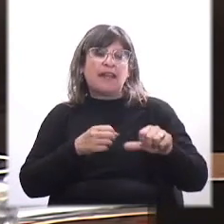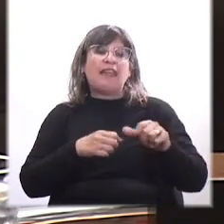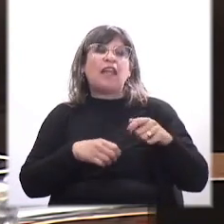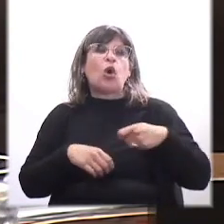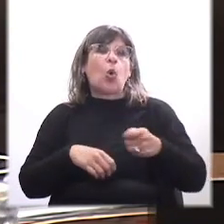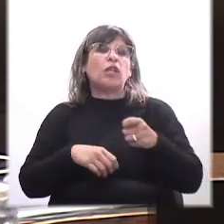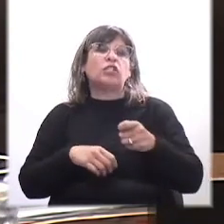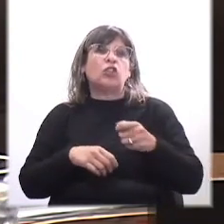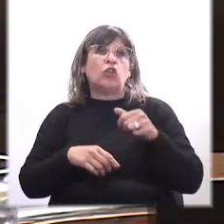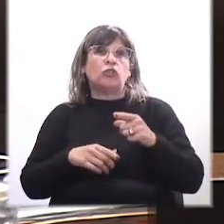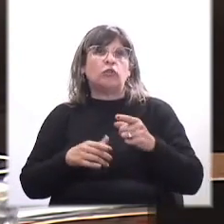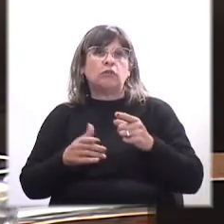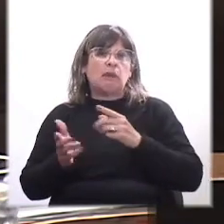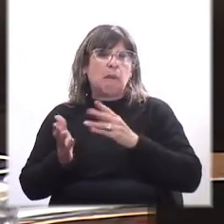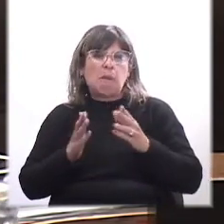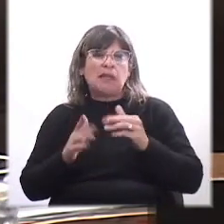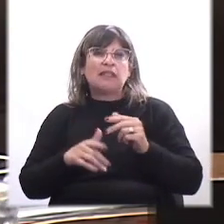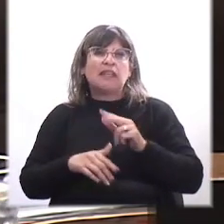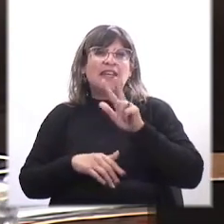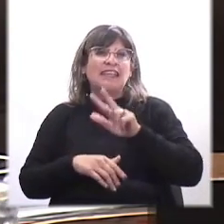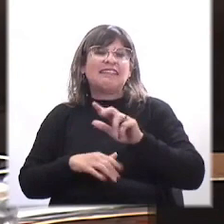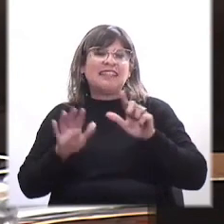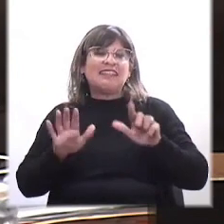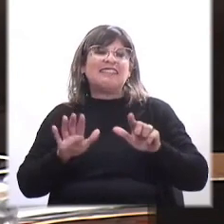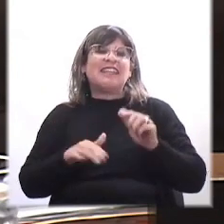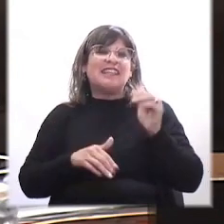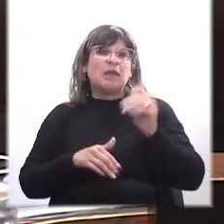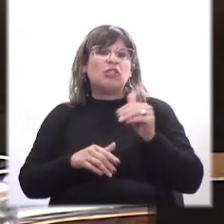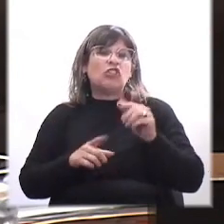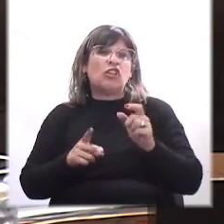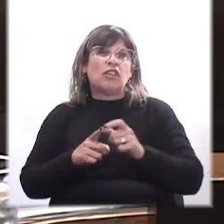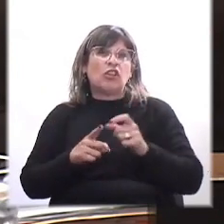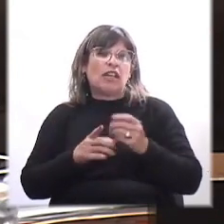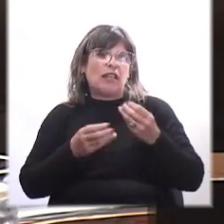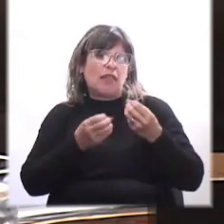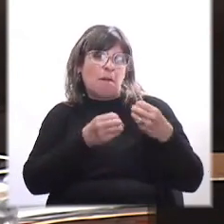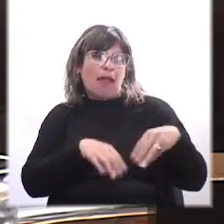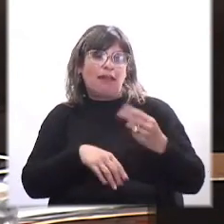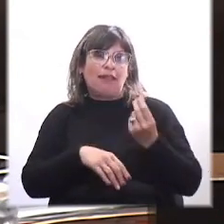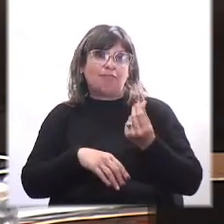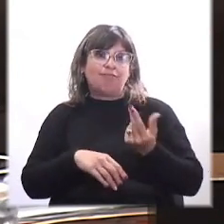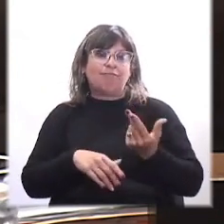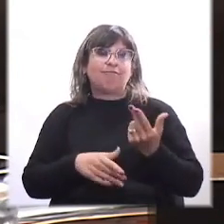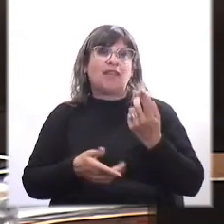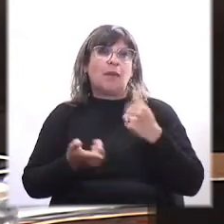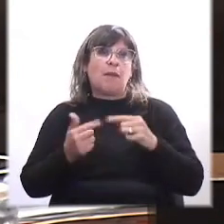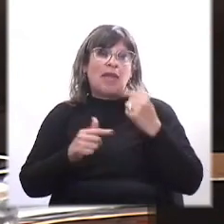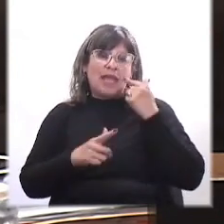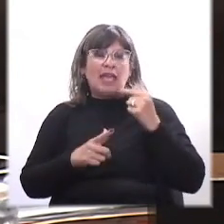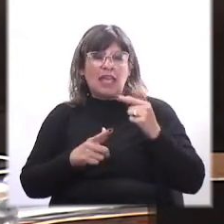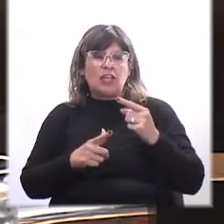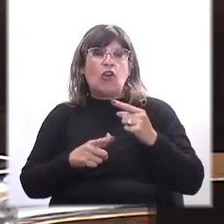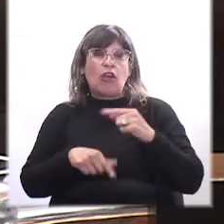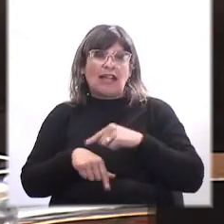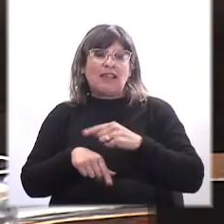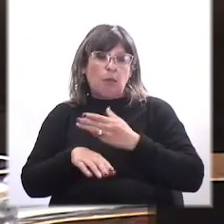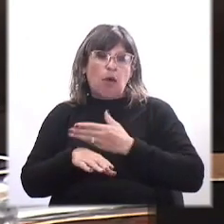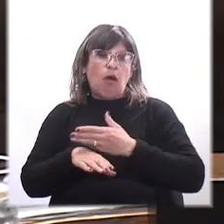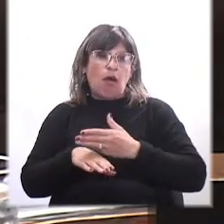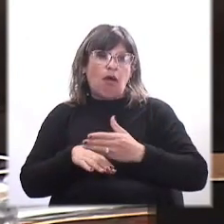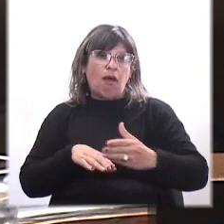juego, se estiman unos 37 millones de dólares de pérdida, pero que a medida que pase el